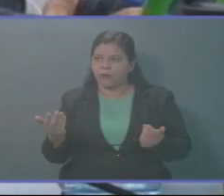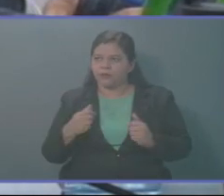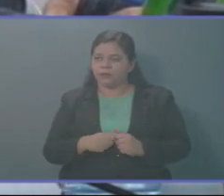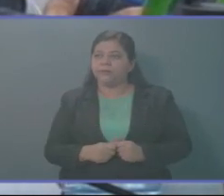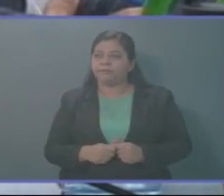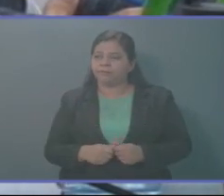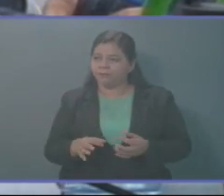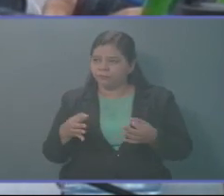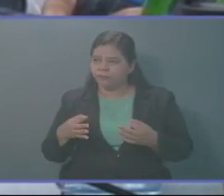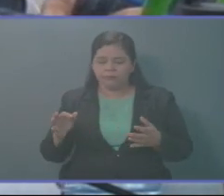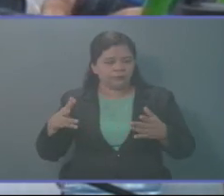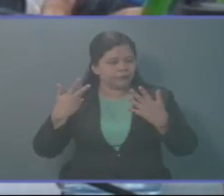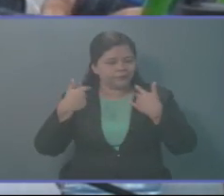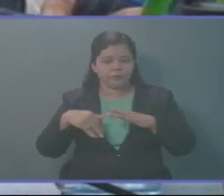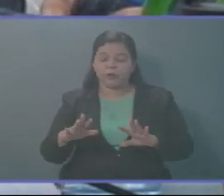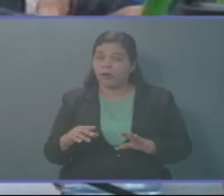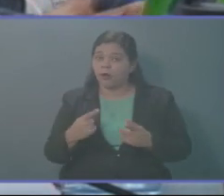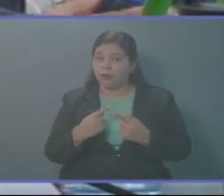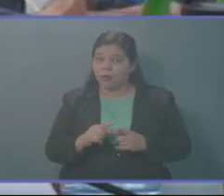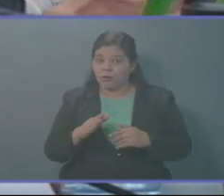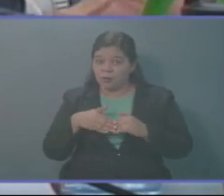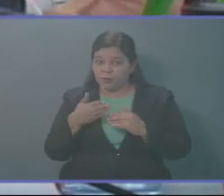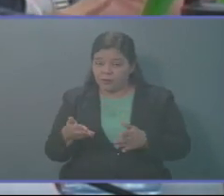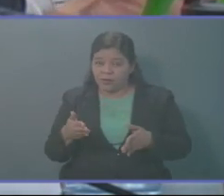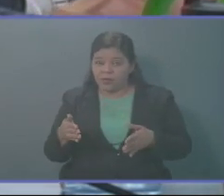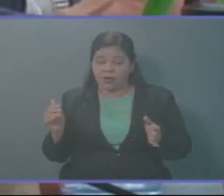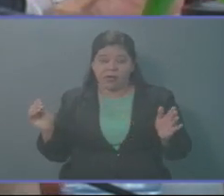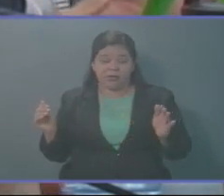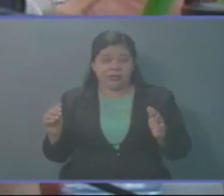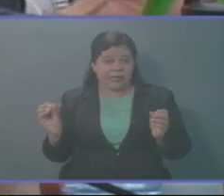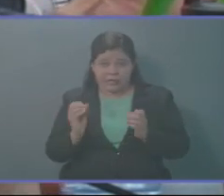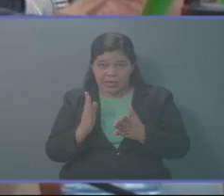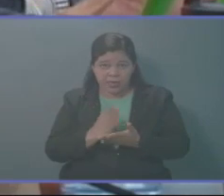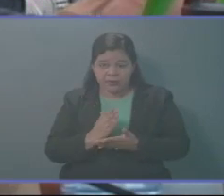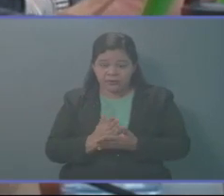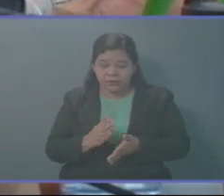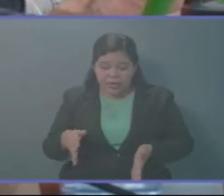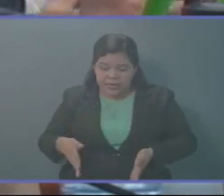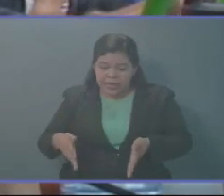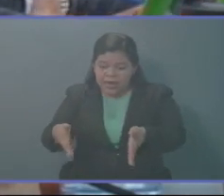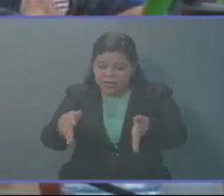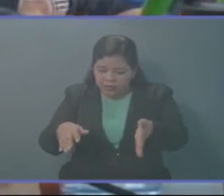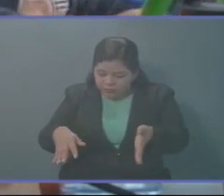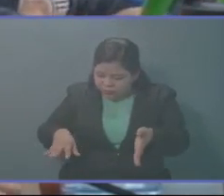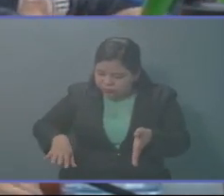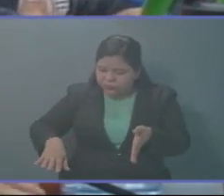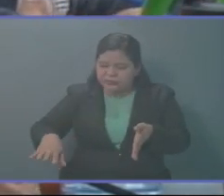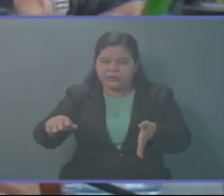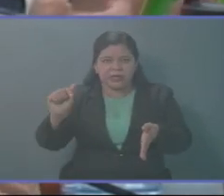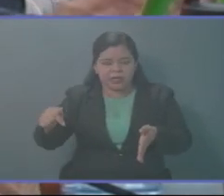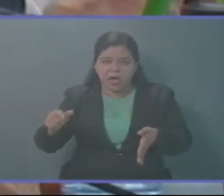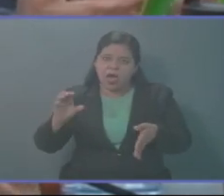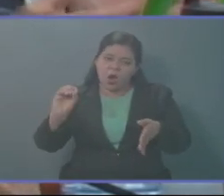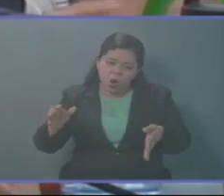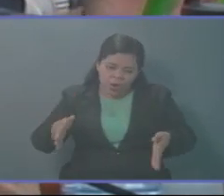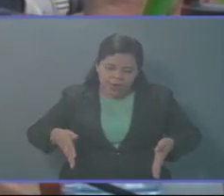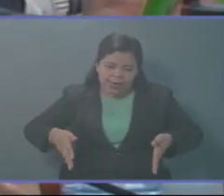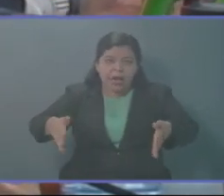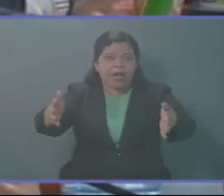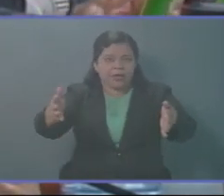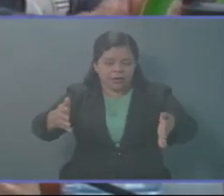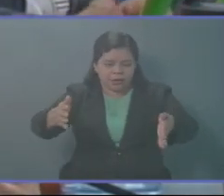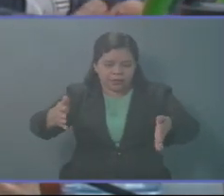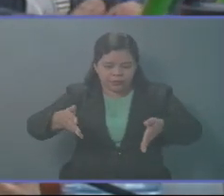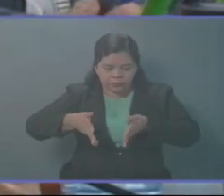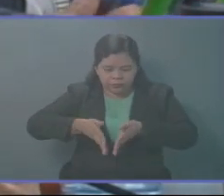en forma regular, si no sería una selva la que tendríamos en los arriates centrales de las carreteras. Vaya, digamos la carretera, por